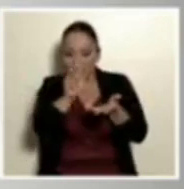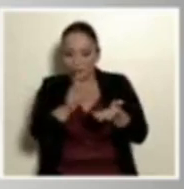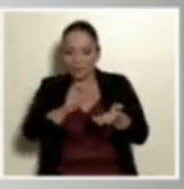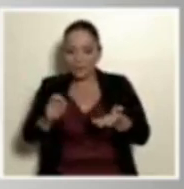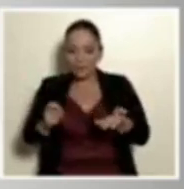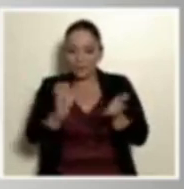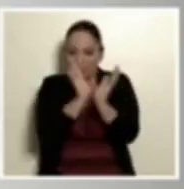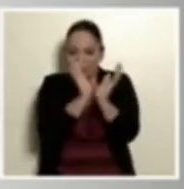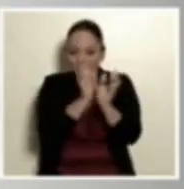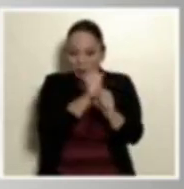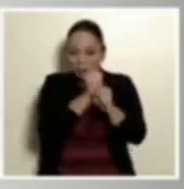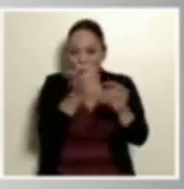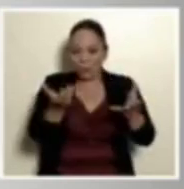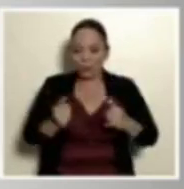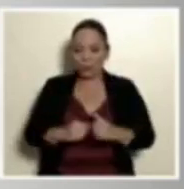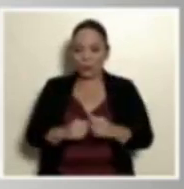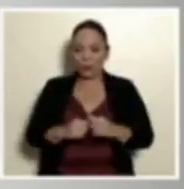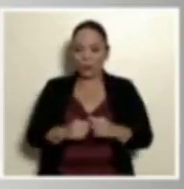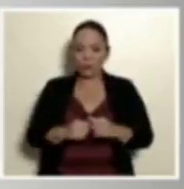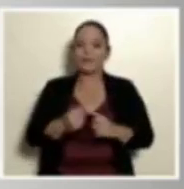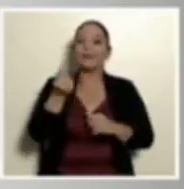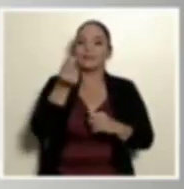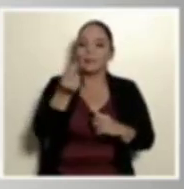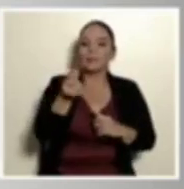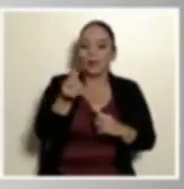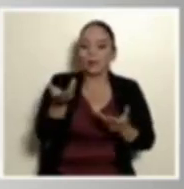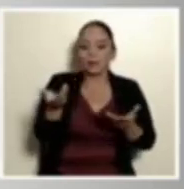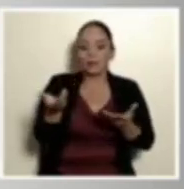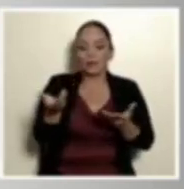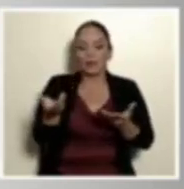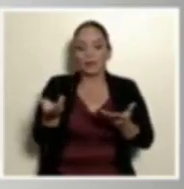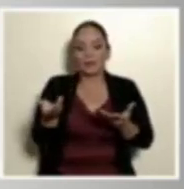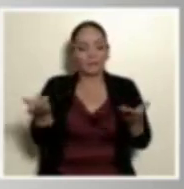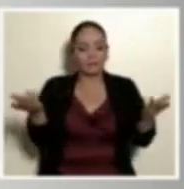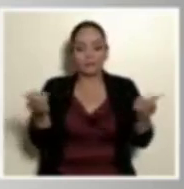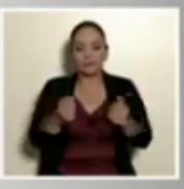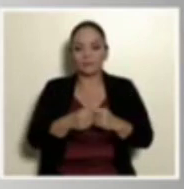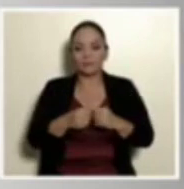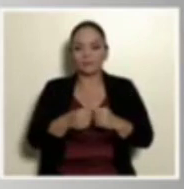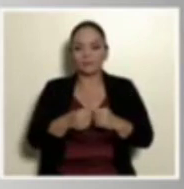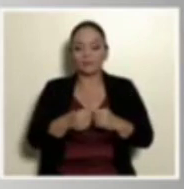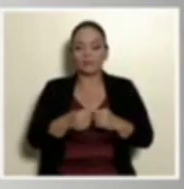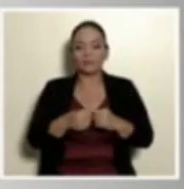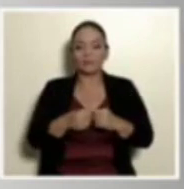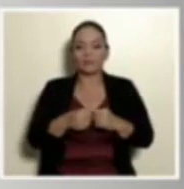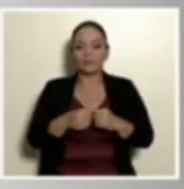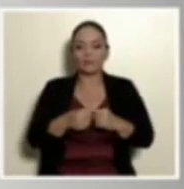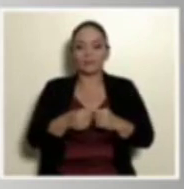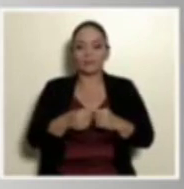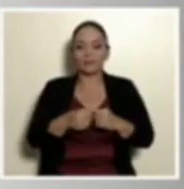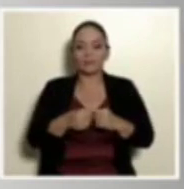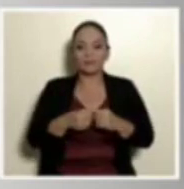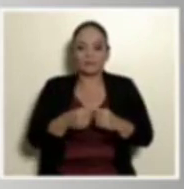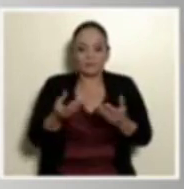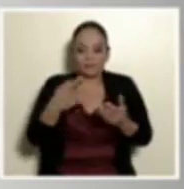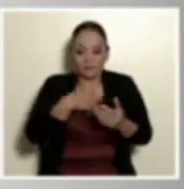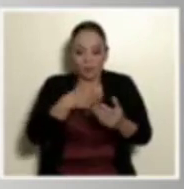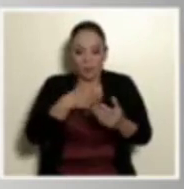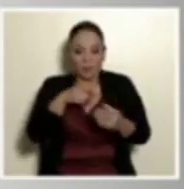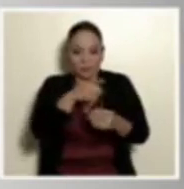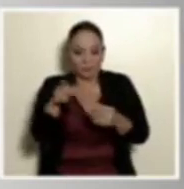esos costos se le trasladan al Estado, o sea, a usted y a mí como pagadores de impuestos.